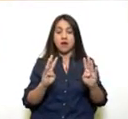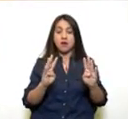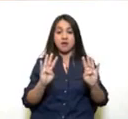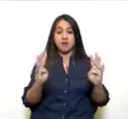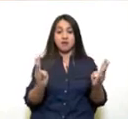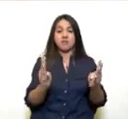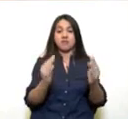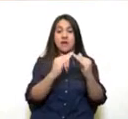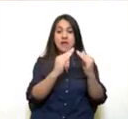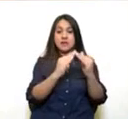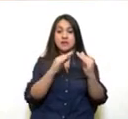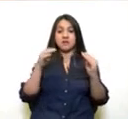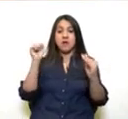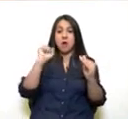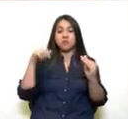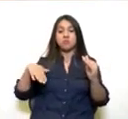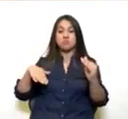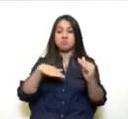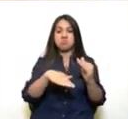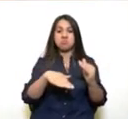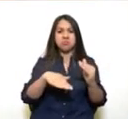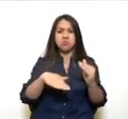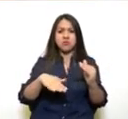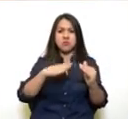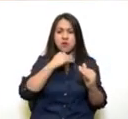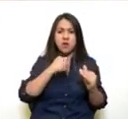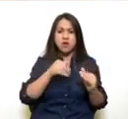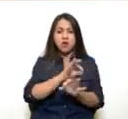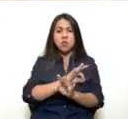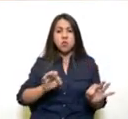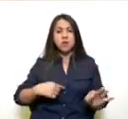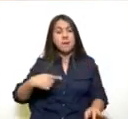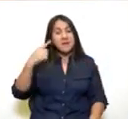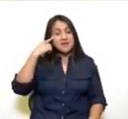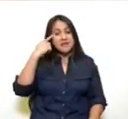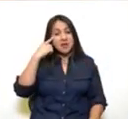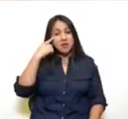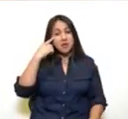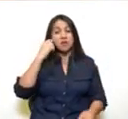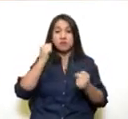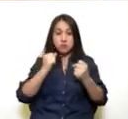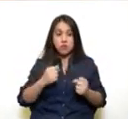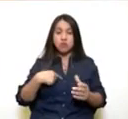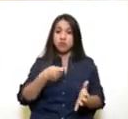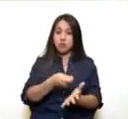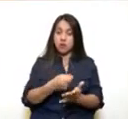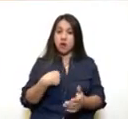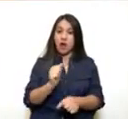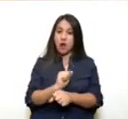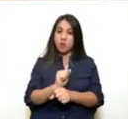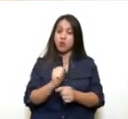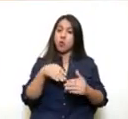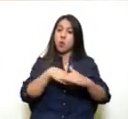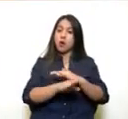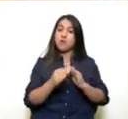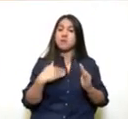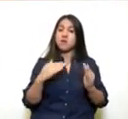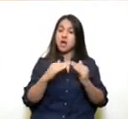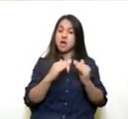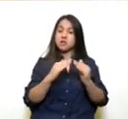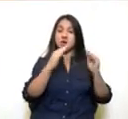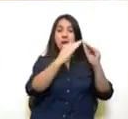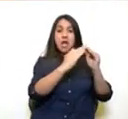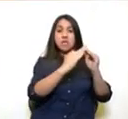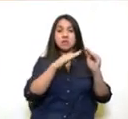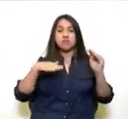que construyeron esos nietos nunca pensaron que se iban a poder comprar un auto o que el hijo de